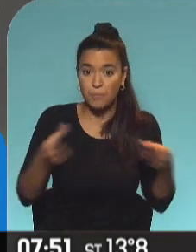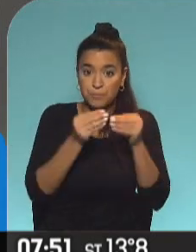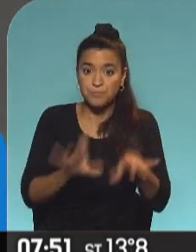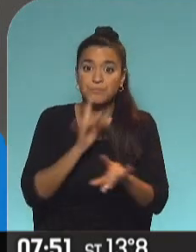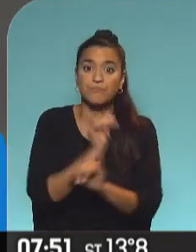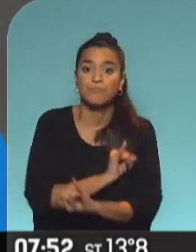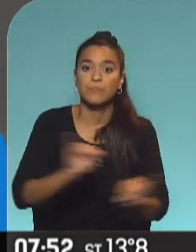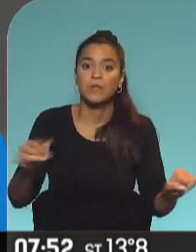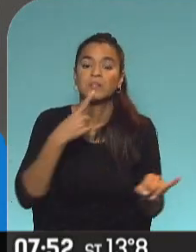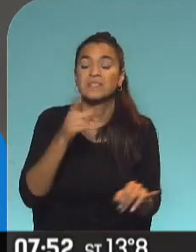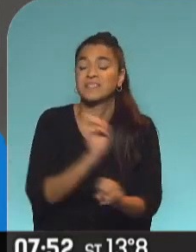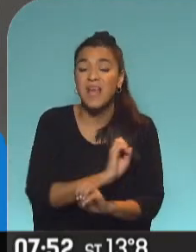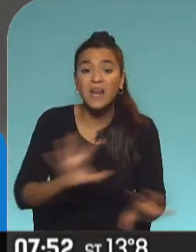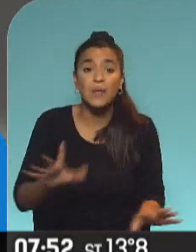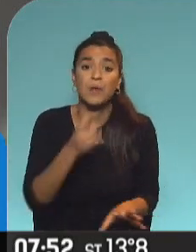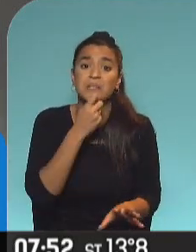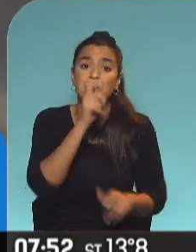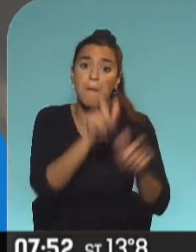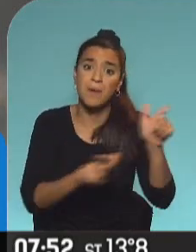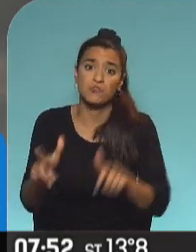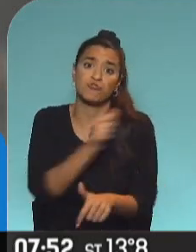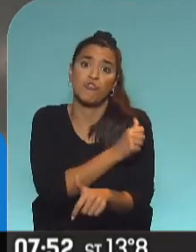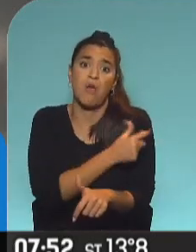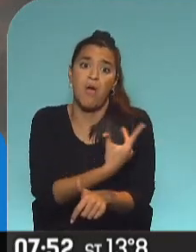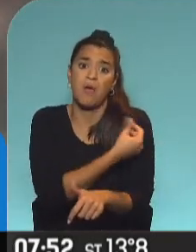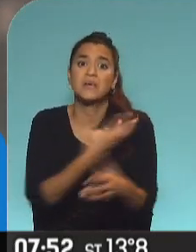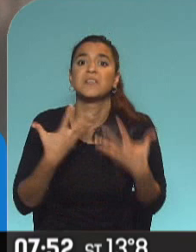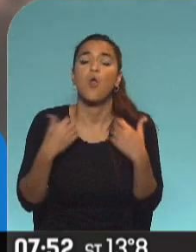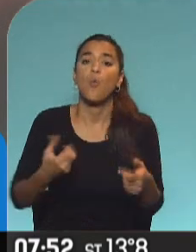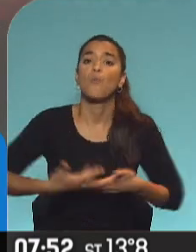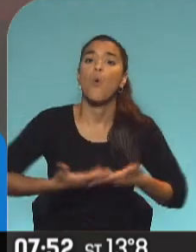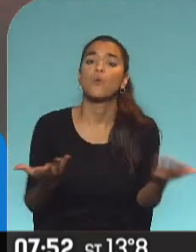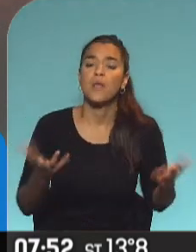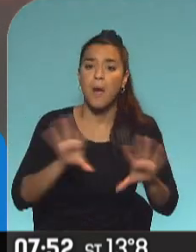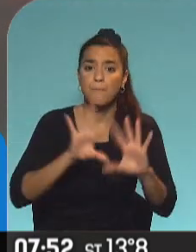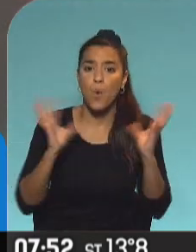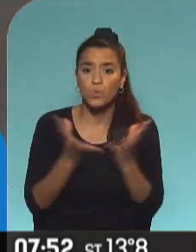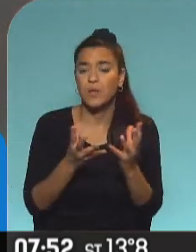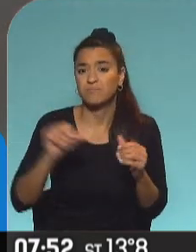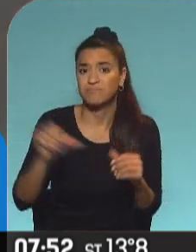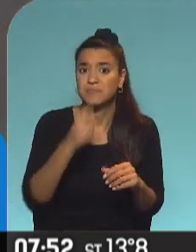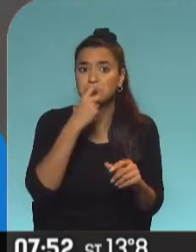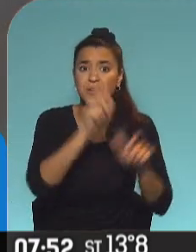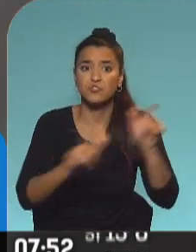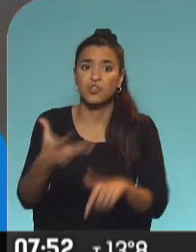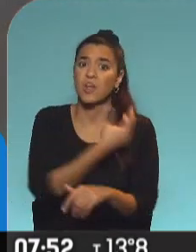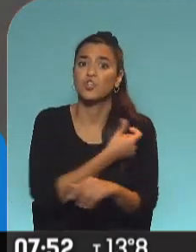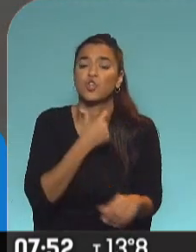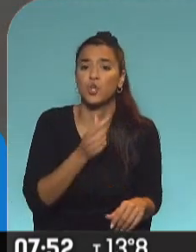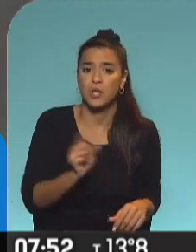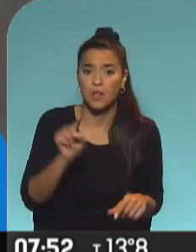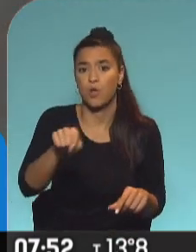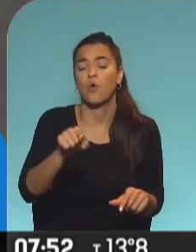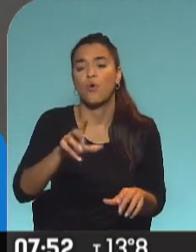sería un caos, que sería un desastre para la salud pública mundial, claro, que la gente decidiera no vacunarse y que estos